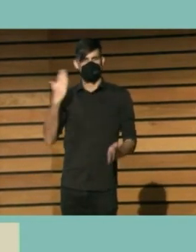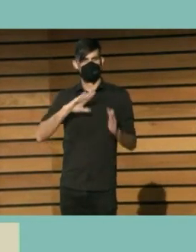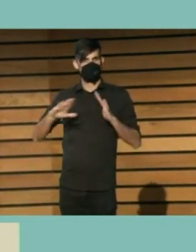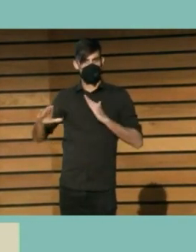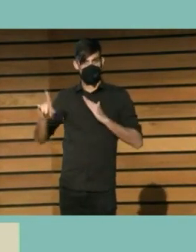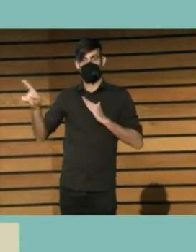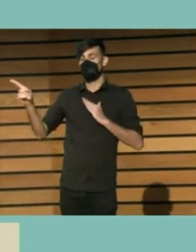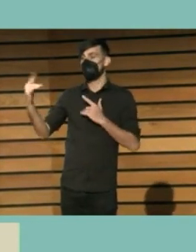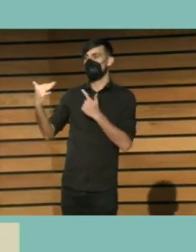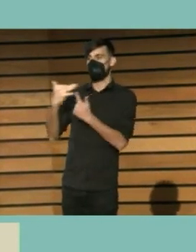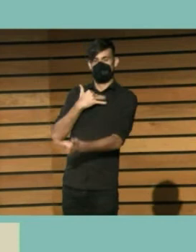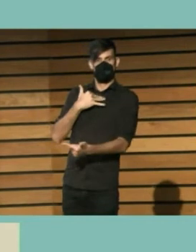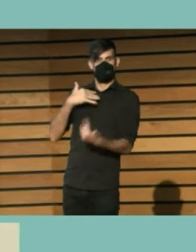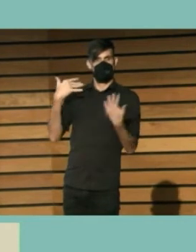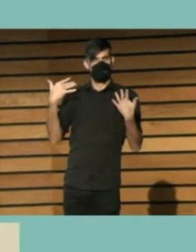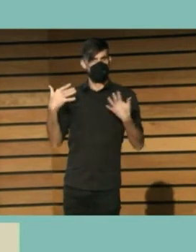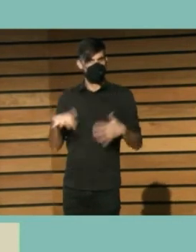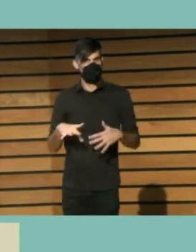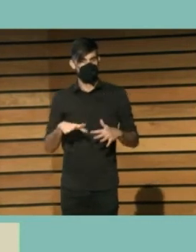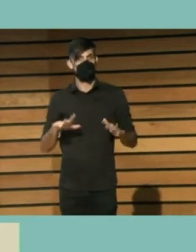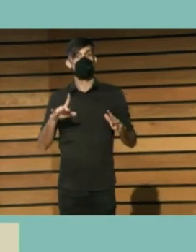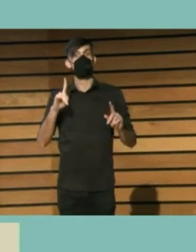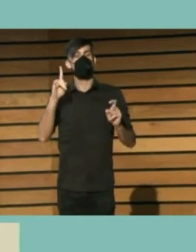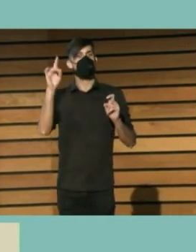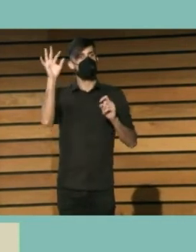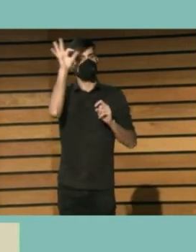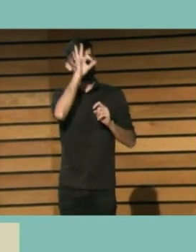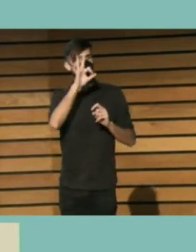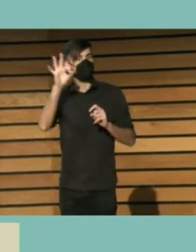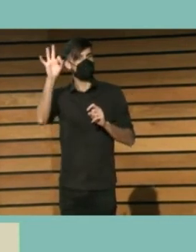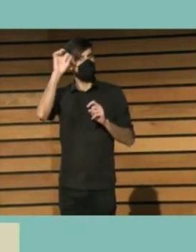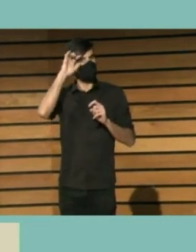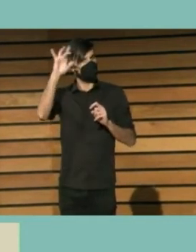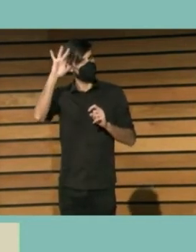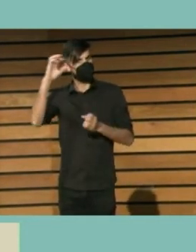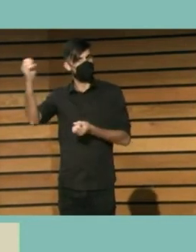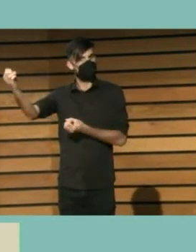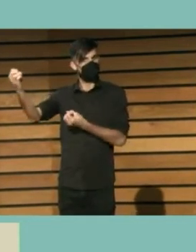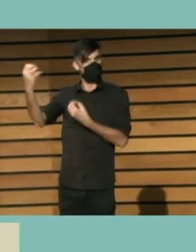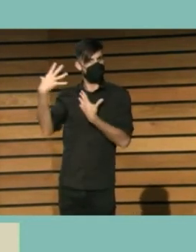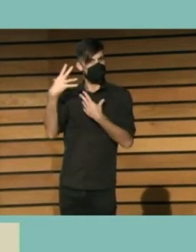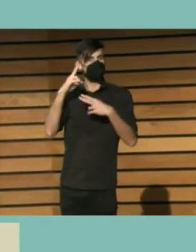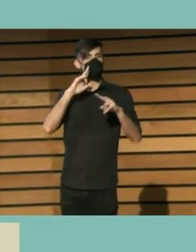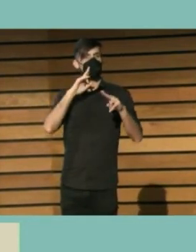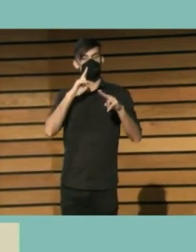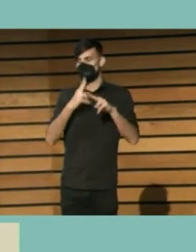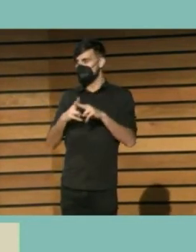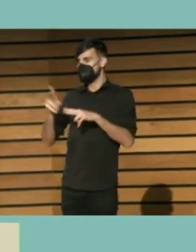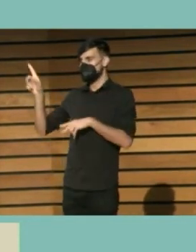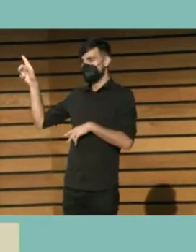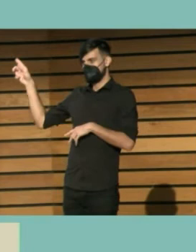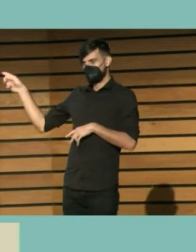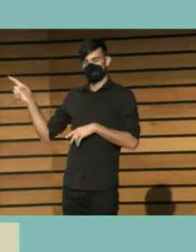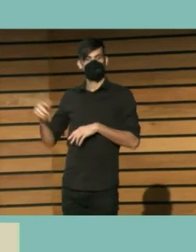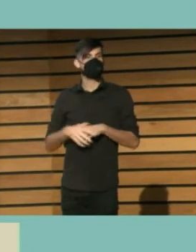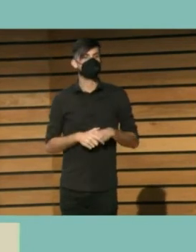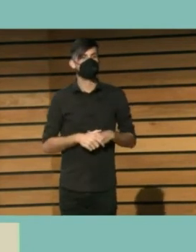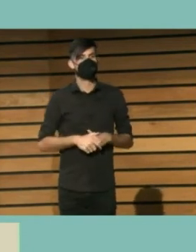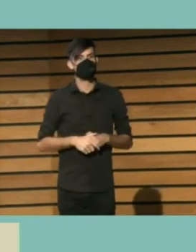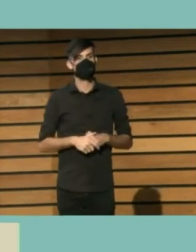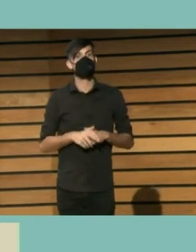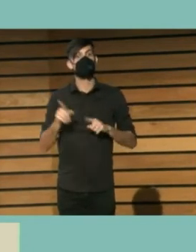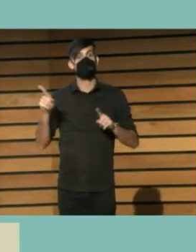inspiró con un principio filosófico llamado Weiwei, del taoísmo, que